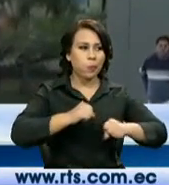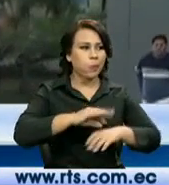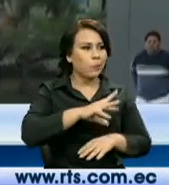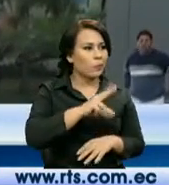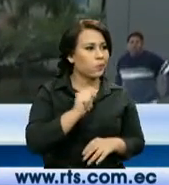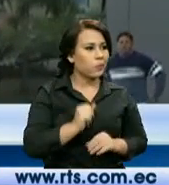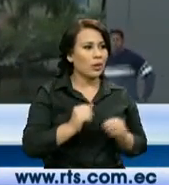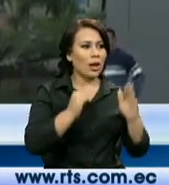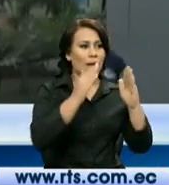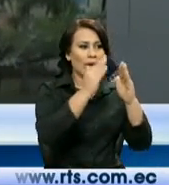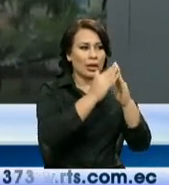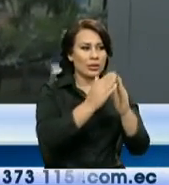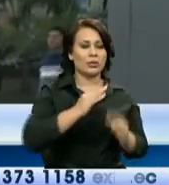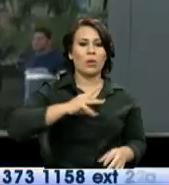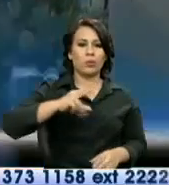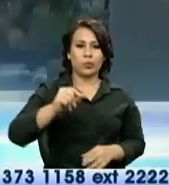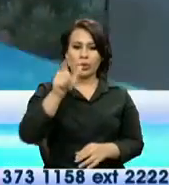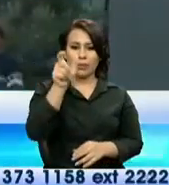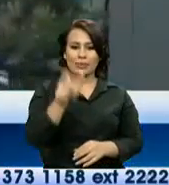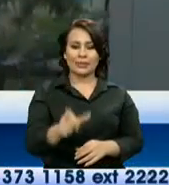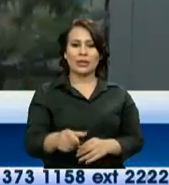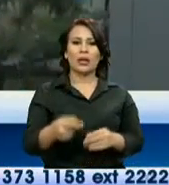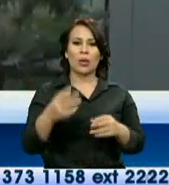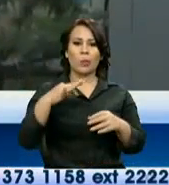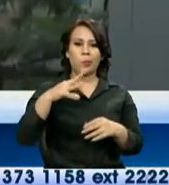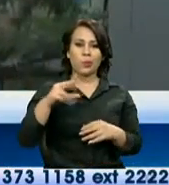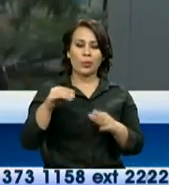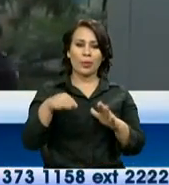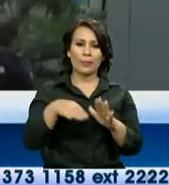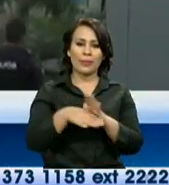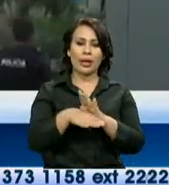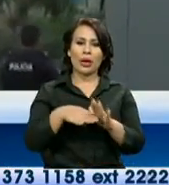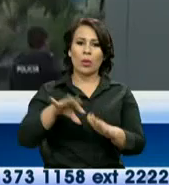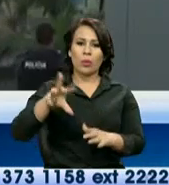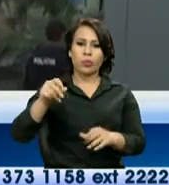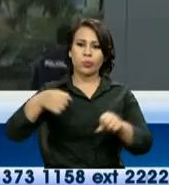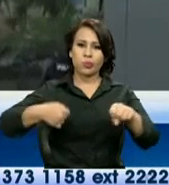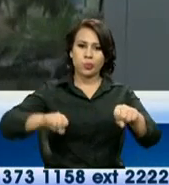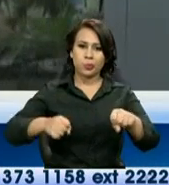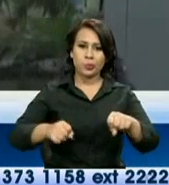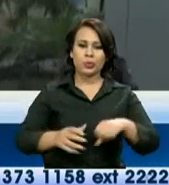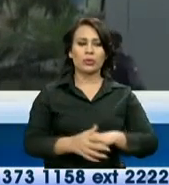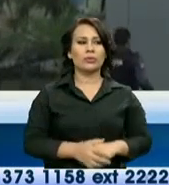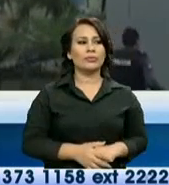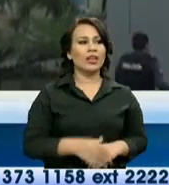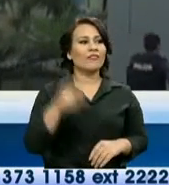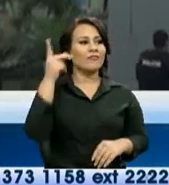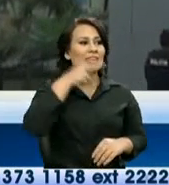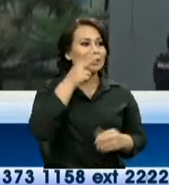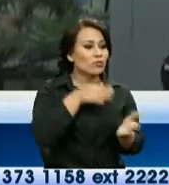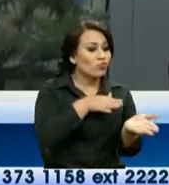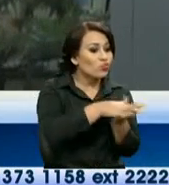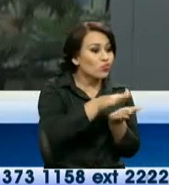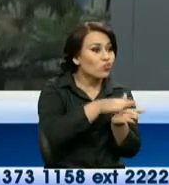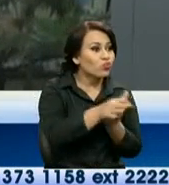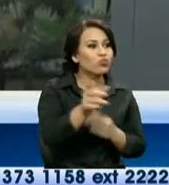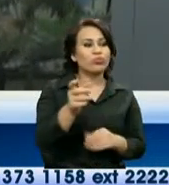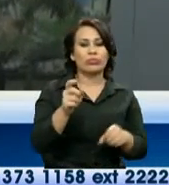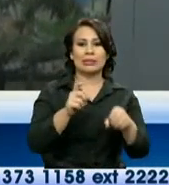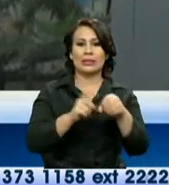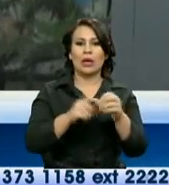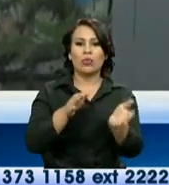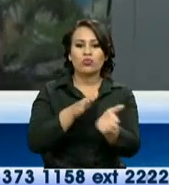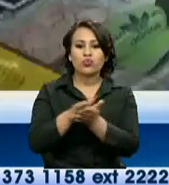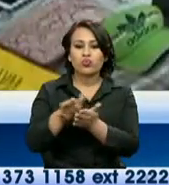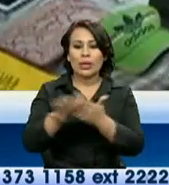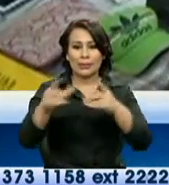robo a domicilios, robo a unidades económicas, robo a motocicletas y falsificación de moneda en curso